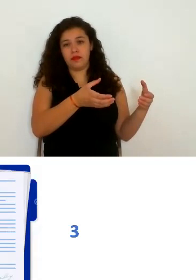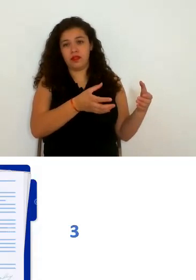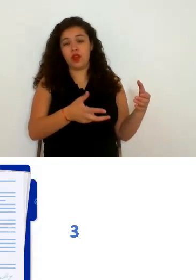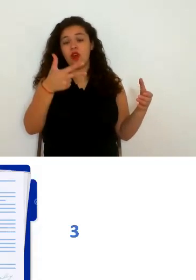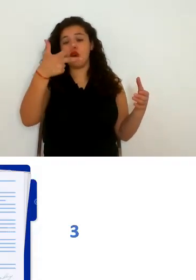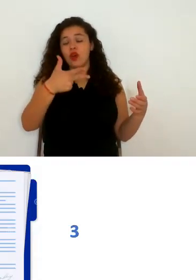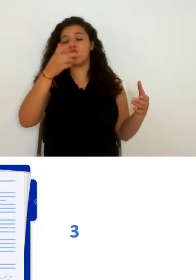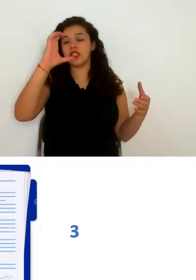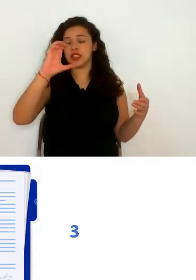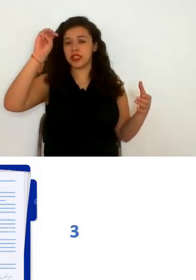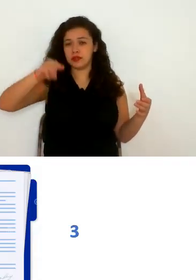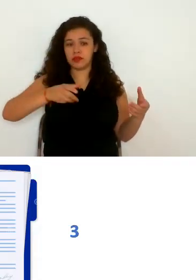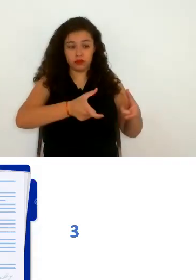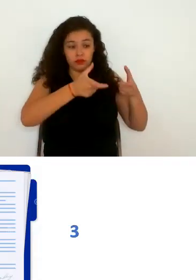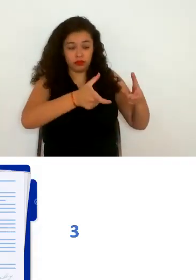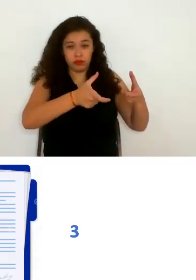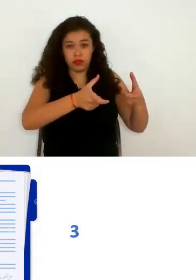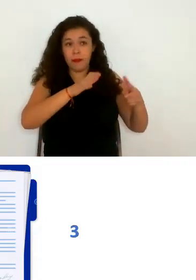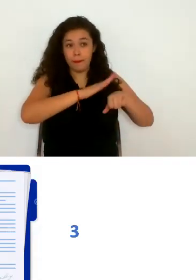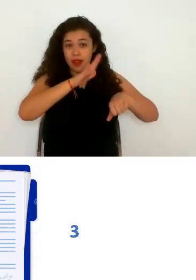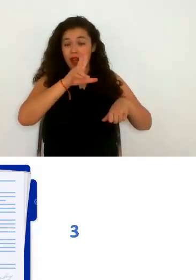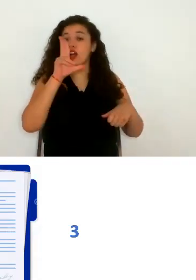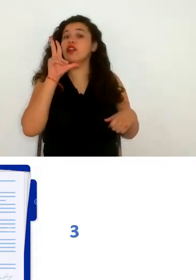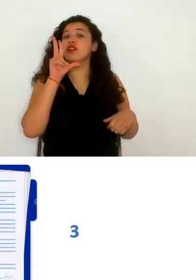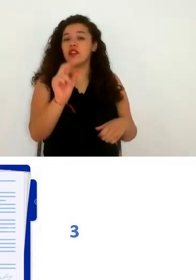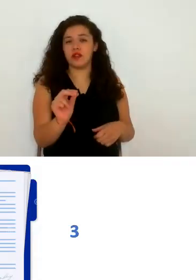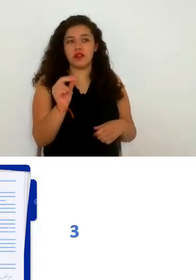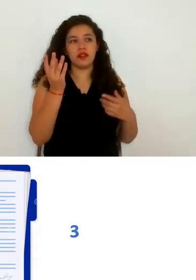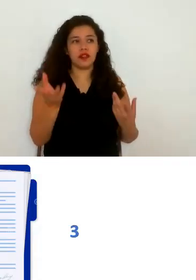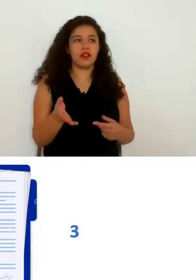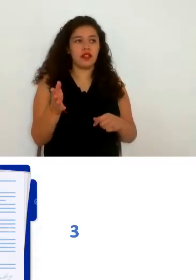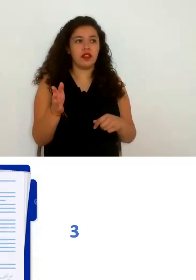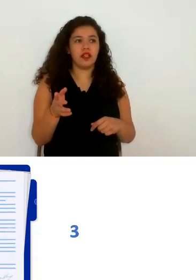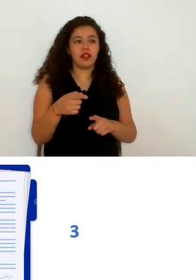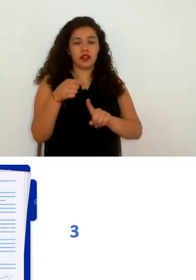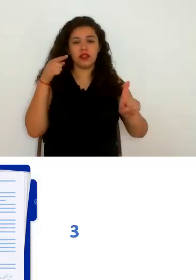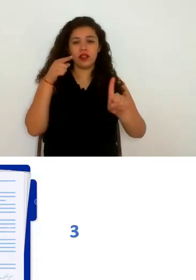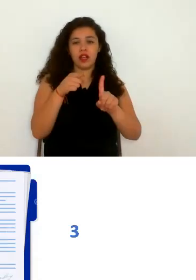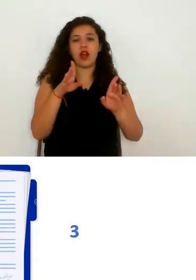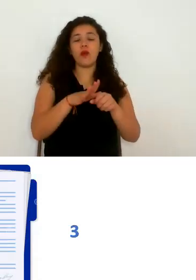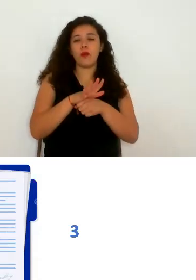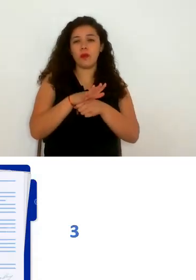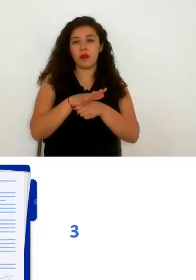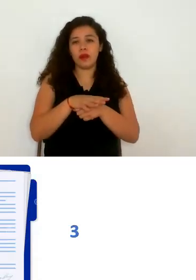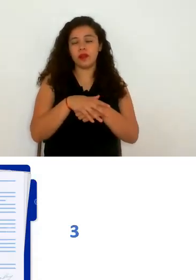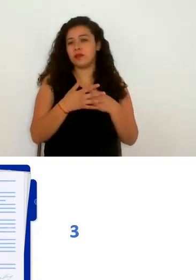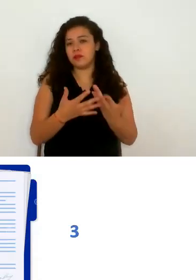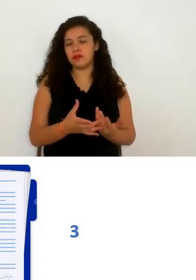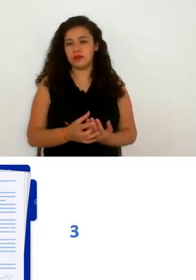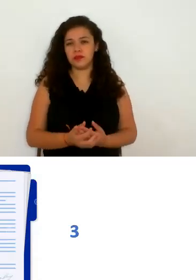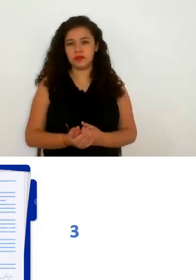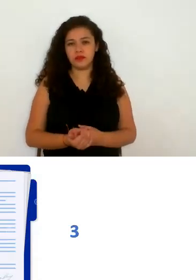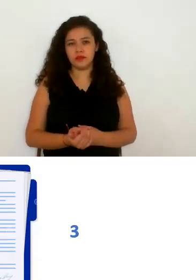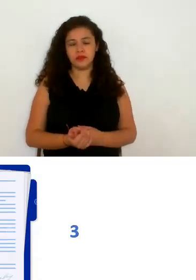centímetros de grosor. Esto es con la finalidad de que facilitemos